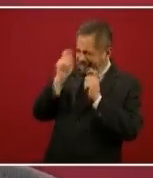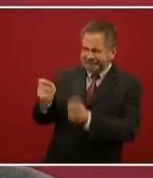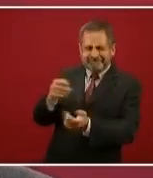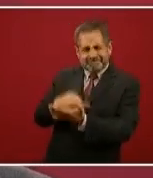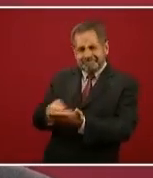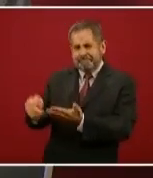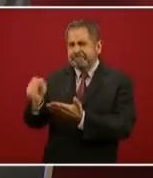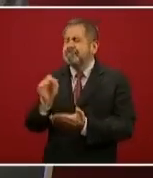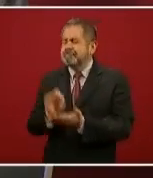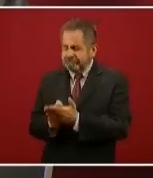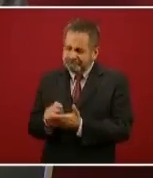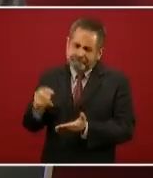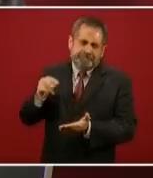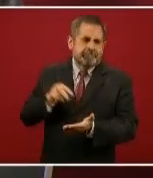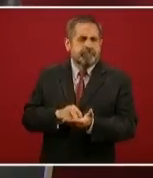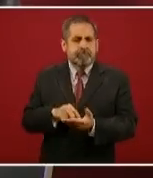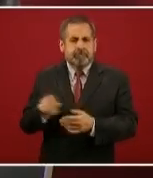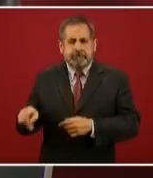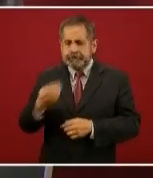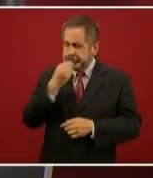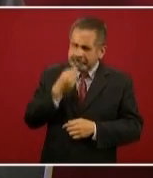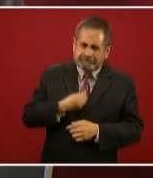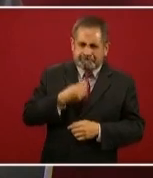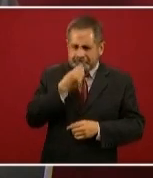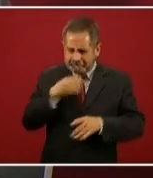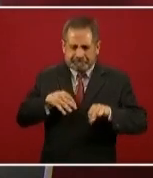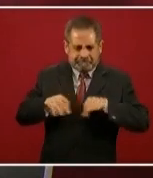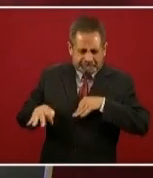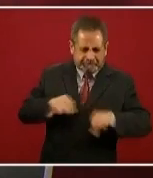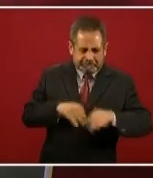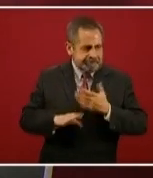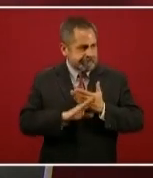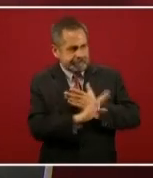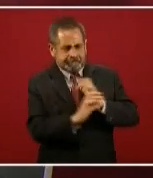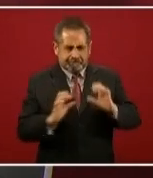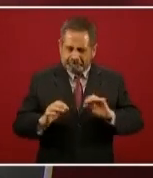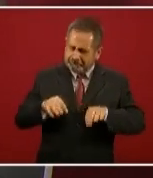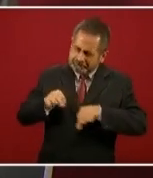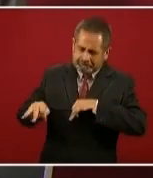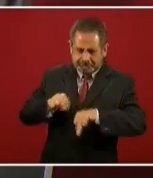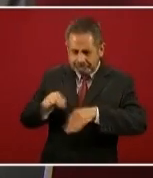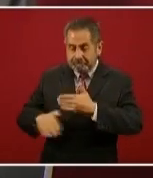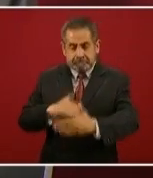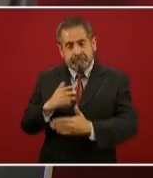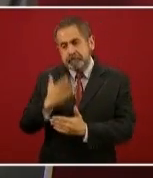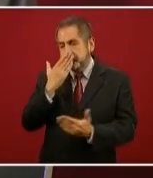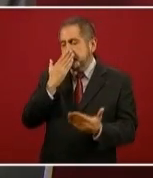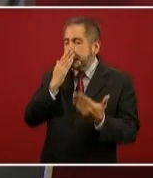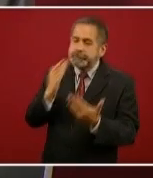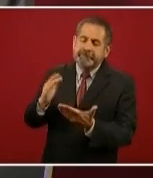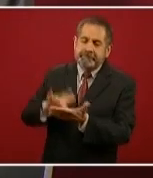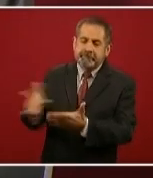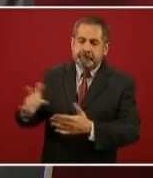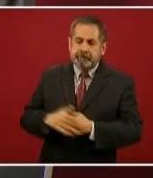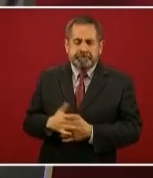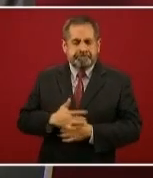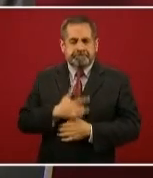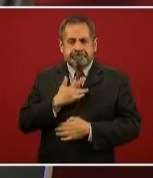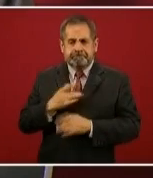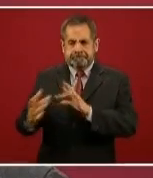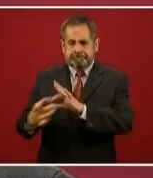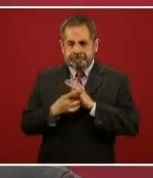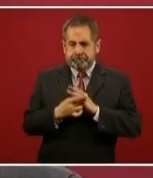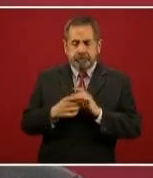que ha solventado muchísimas adversidades en el día a día y también en etapas críticas como esta. La solidaridad,